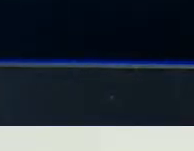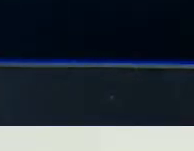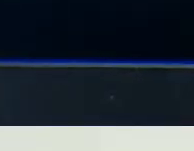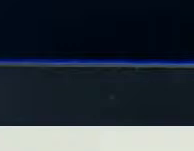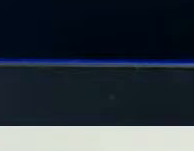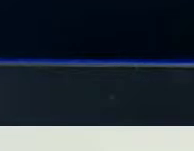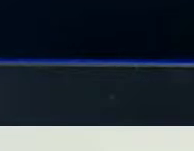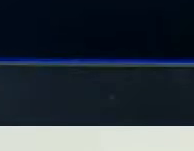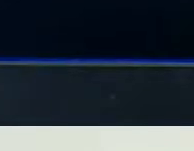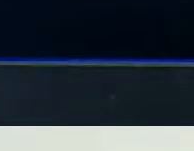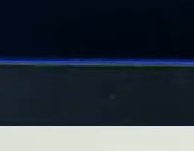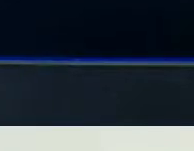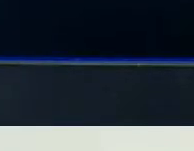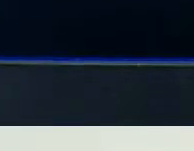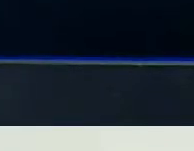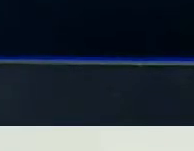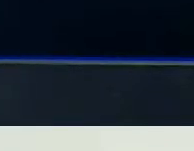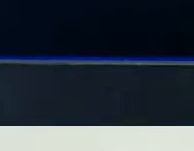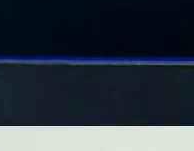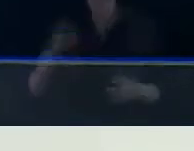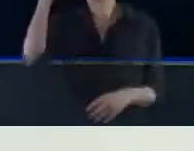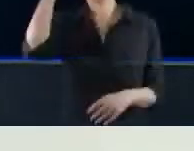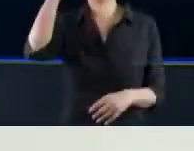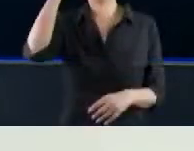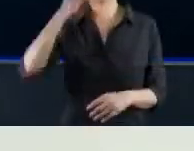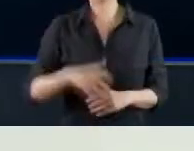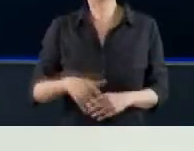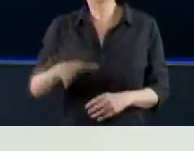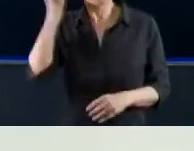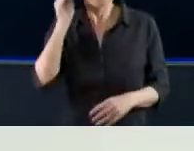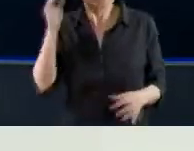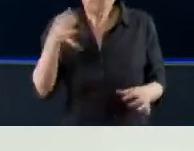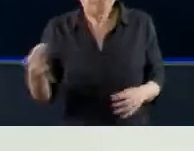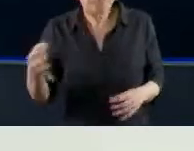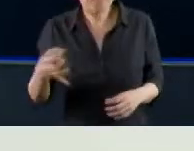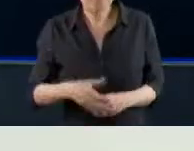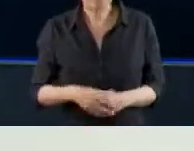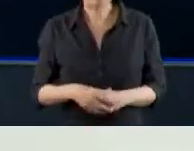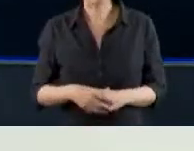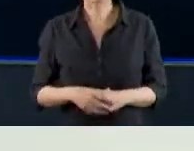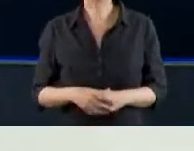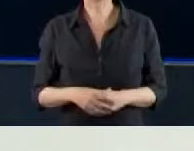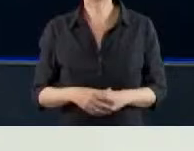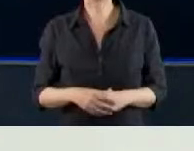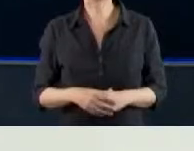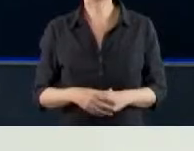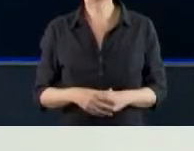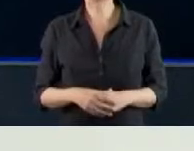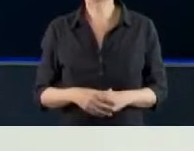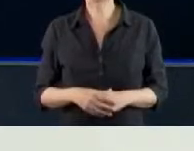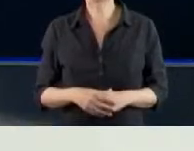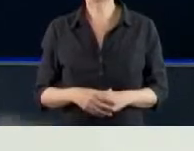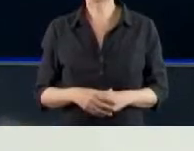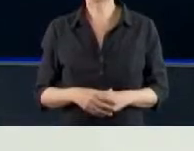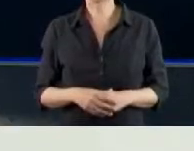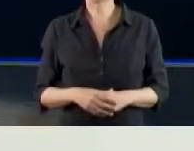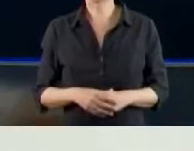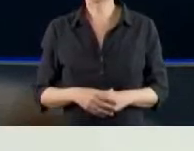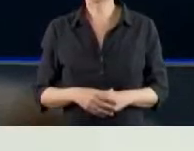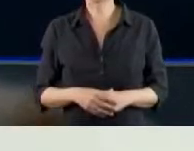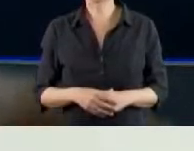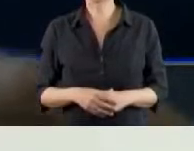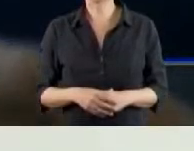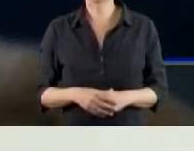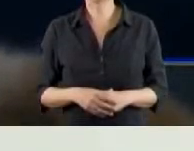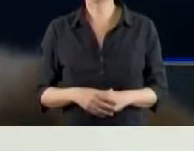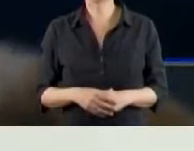Y tratando de sacar si es Massa o quien sea el ministro. Aquí a lo que voy, ¿por qué hago estas salvedades? Una